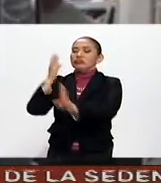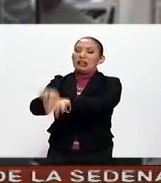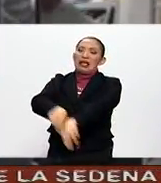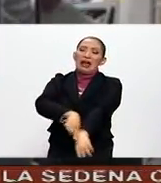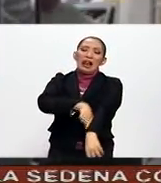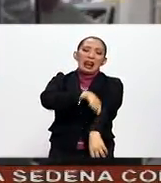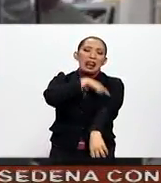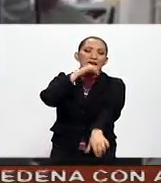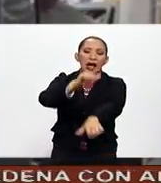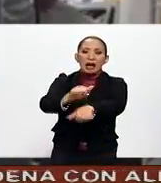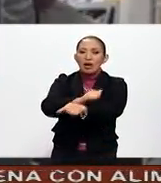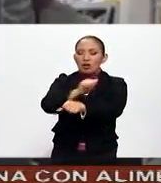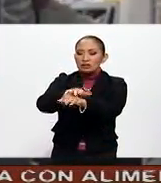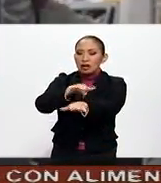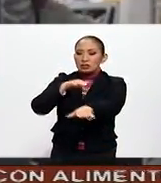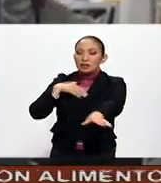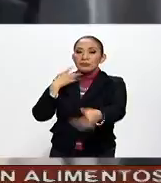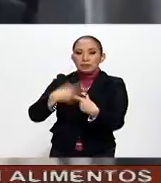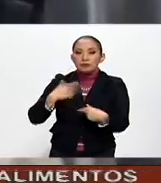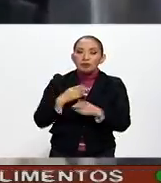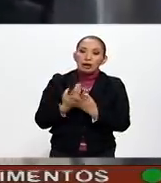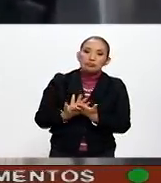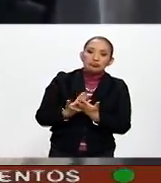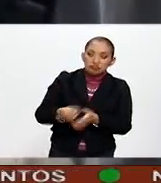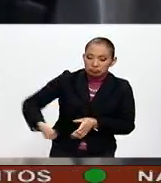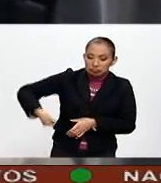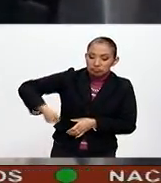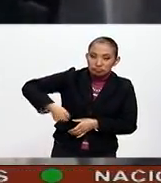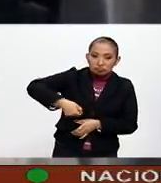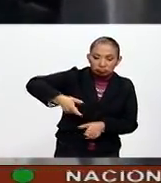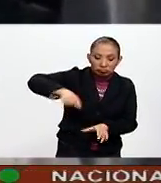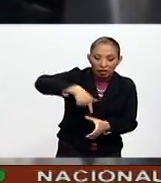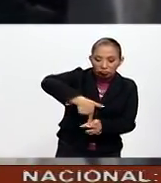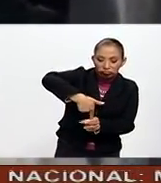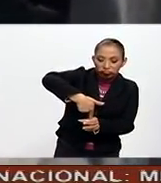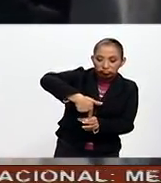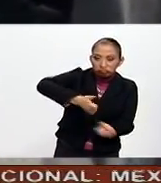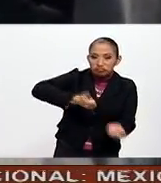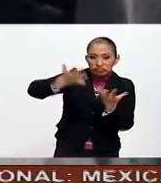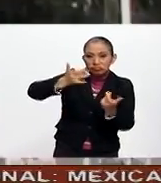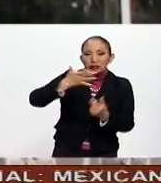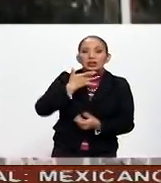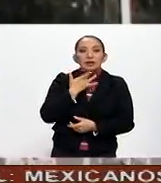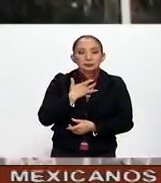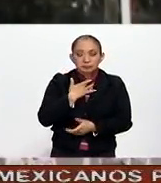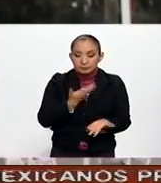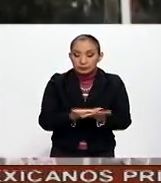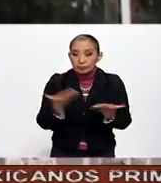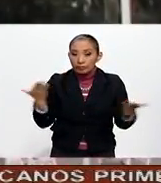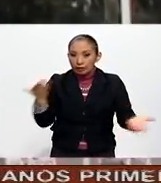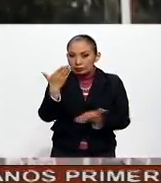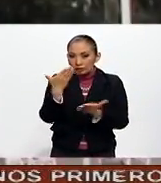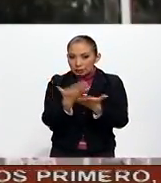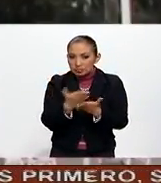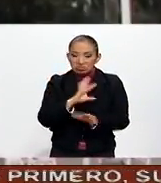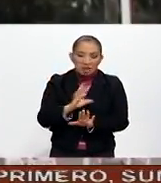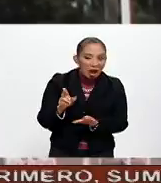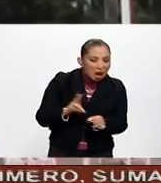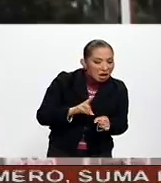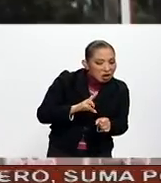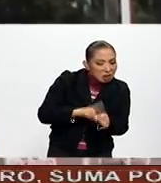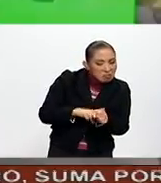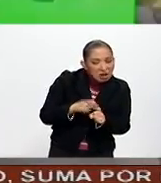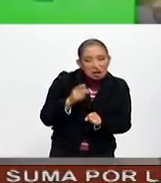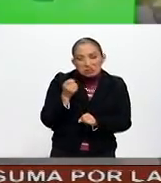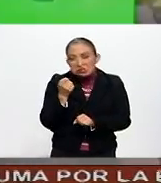kilométricas de automovilistas, incluso personas con garrafas esperando cargar combustible. Por ahora el servicio se ha regularizado de